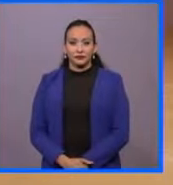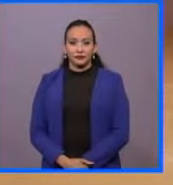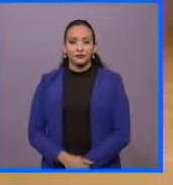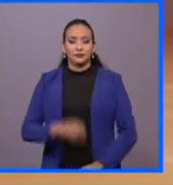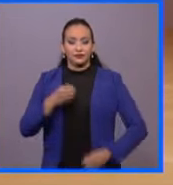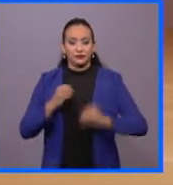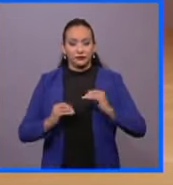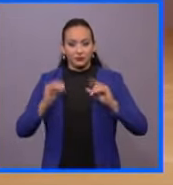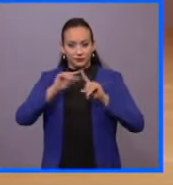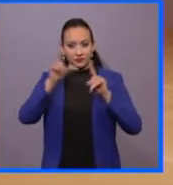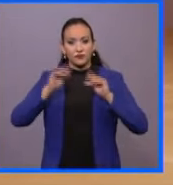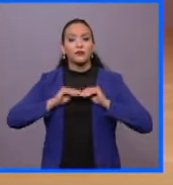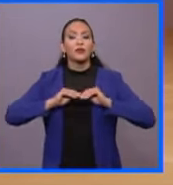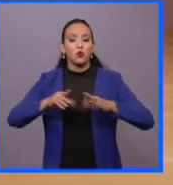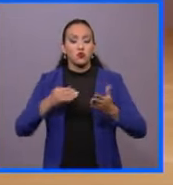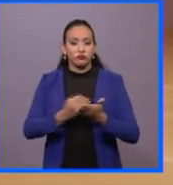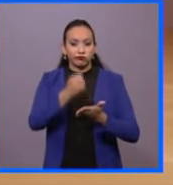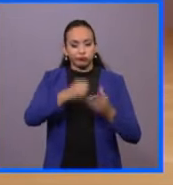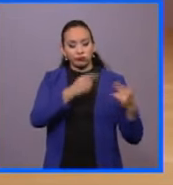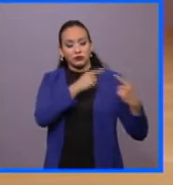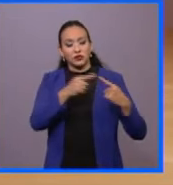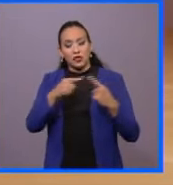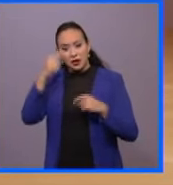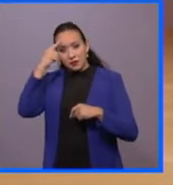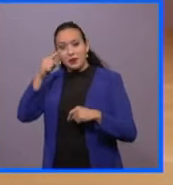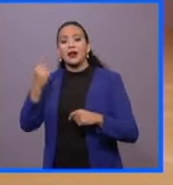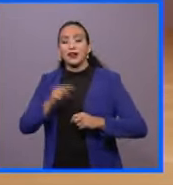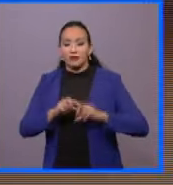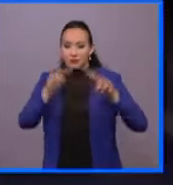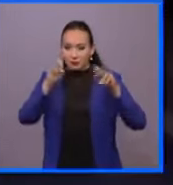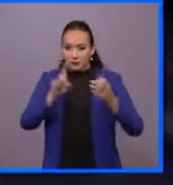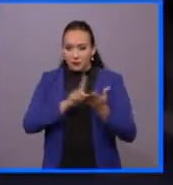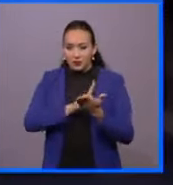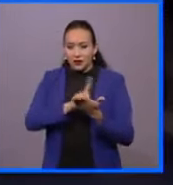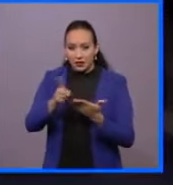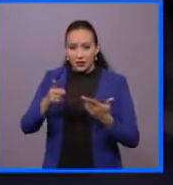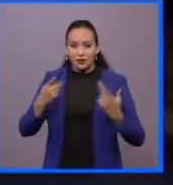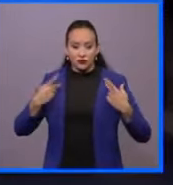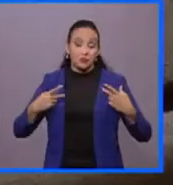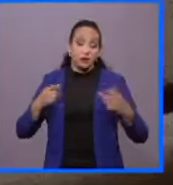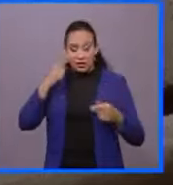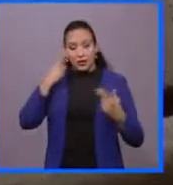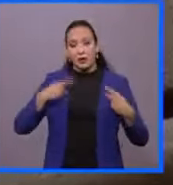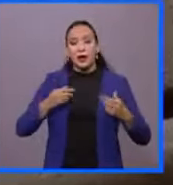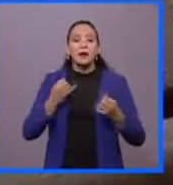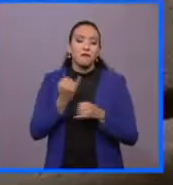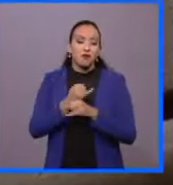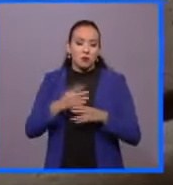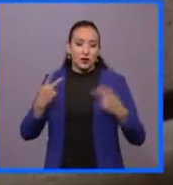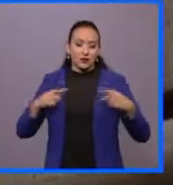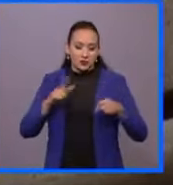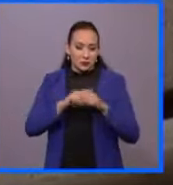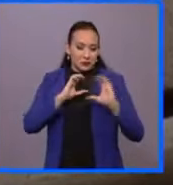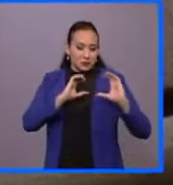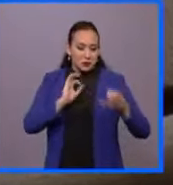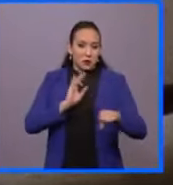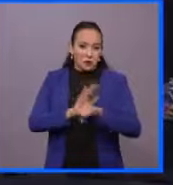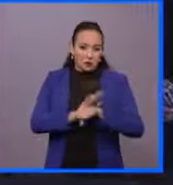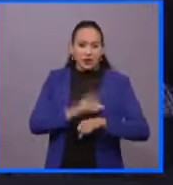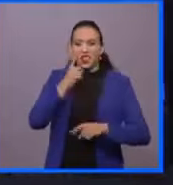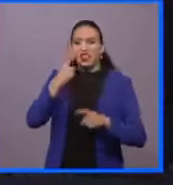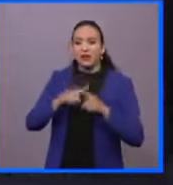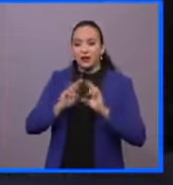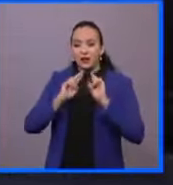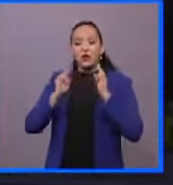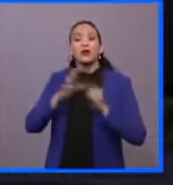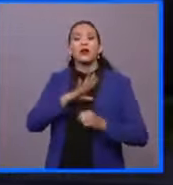La Suprema Corte ha emitido resoluciones relacionadas con la protección de los datos personales, destacó la Unidad General de Conocimiento